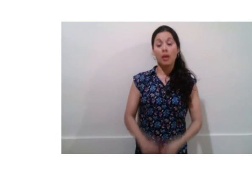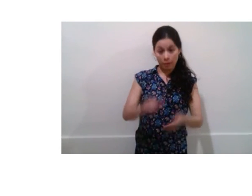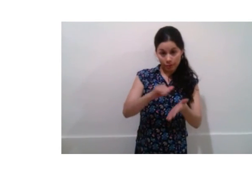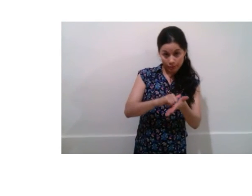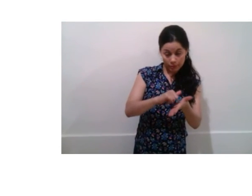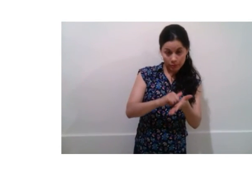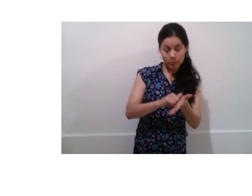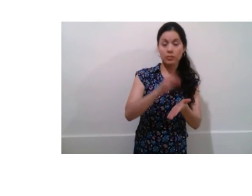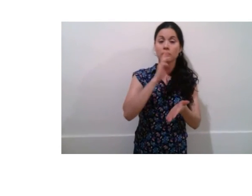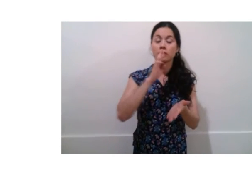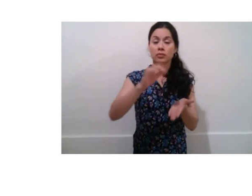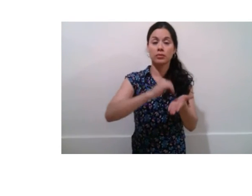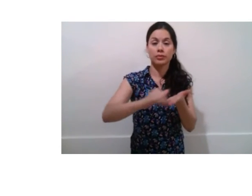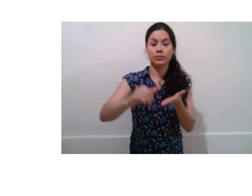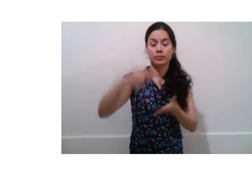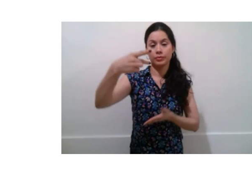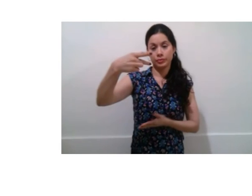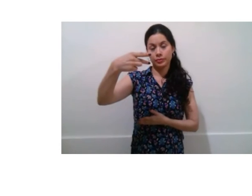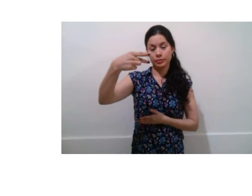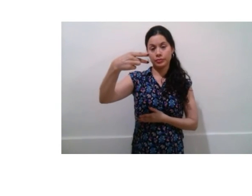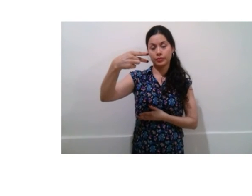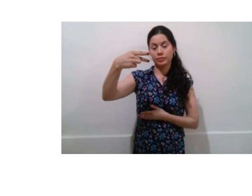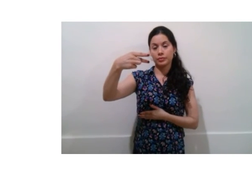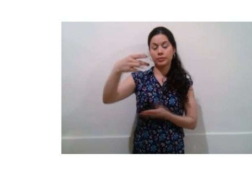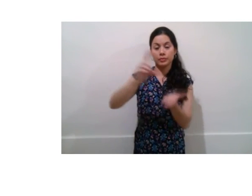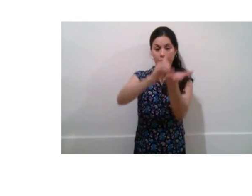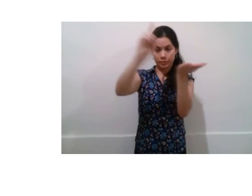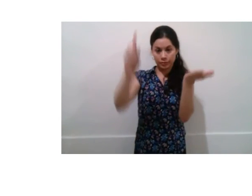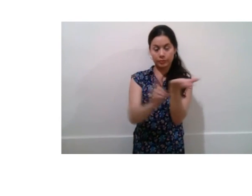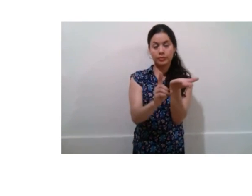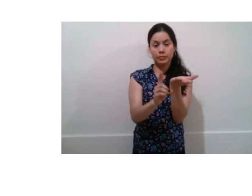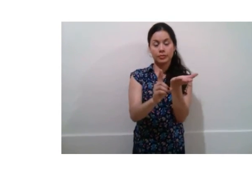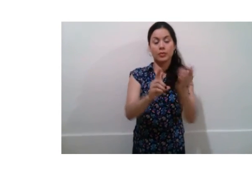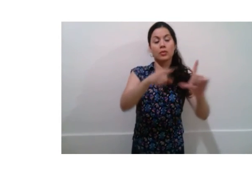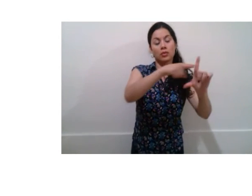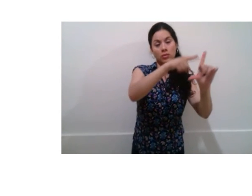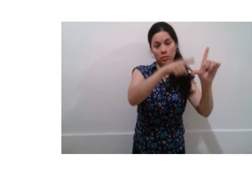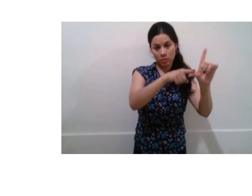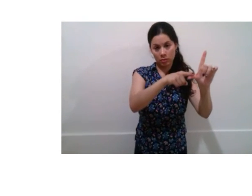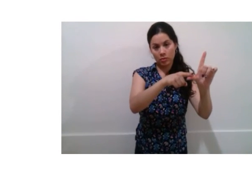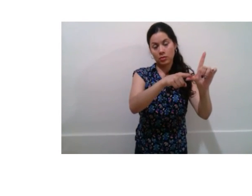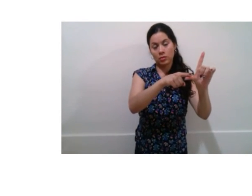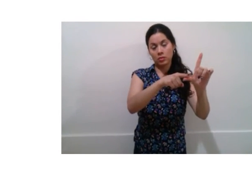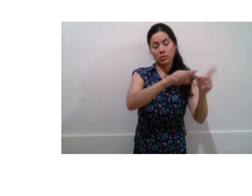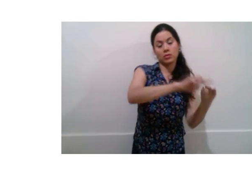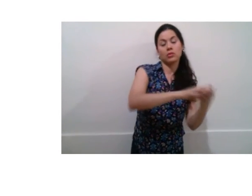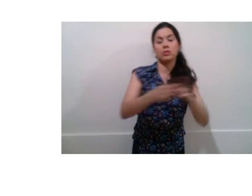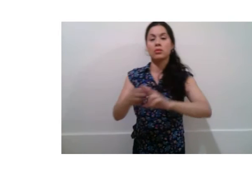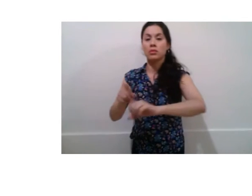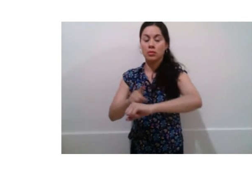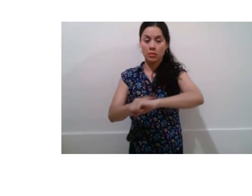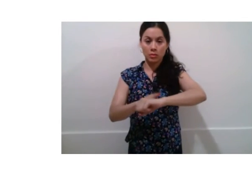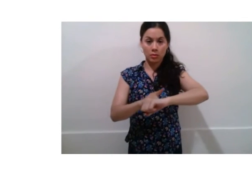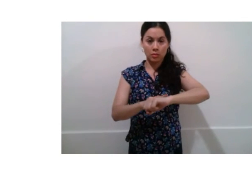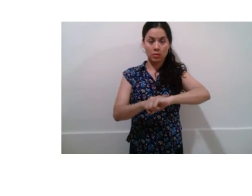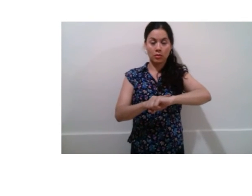Esto nos queda igual a la derivada del ángulo respecto al